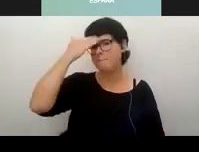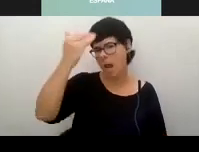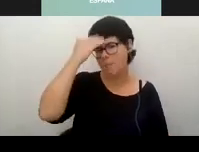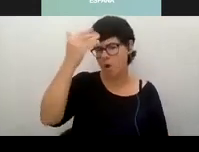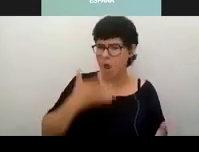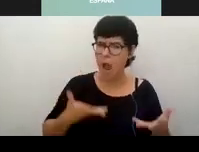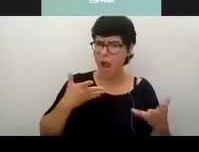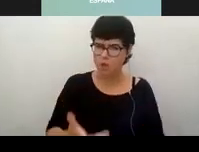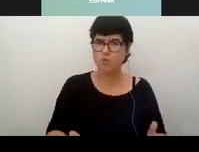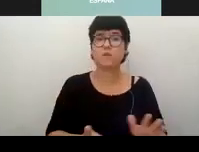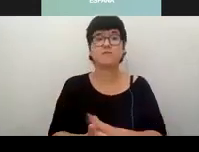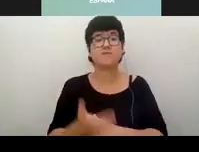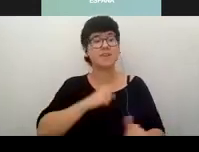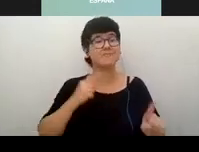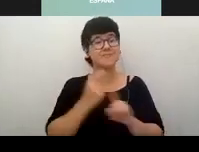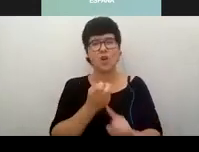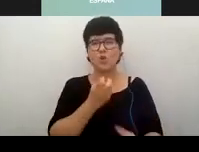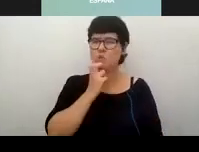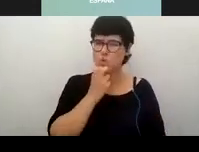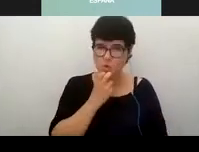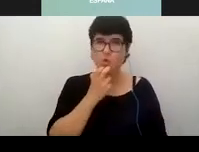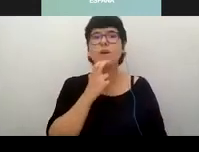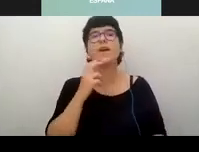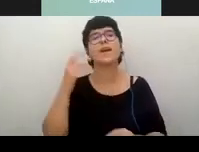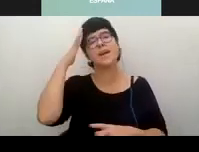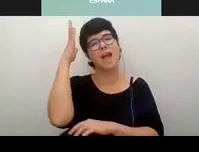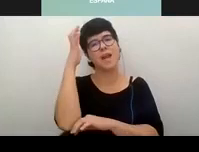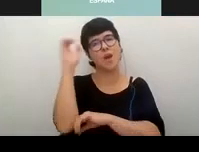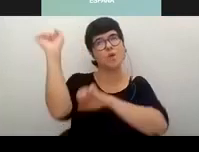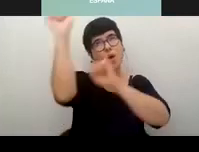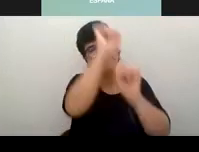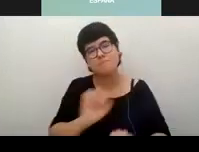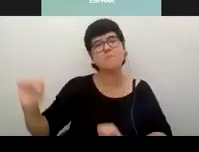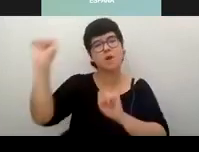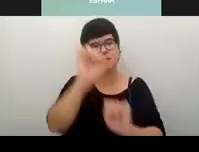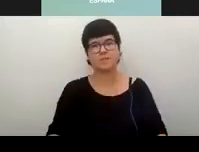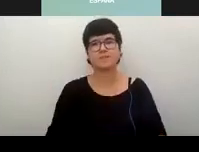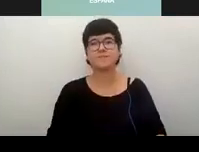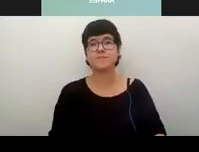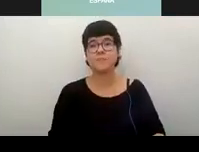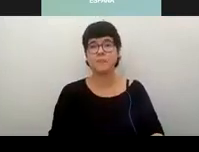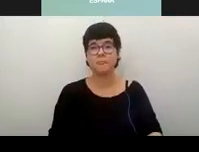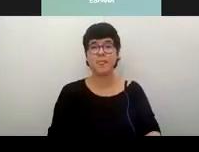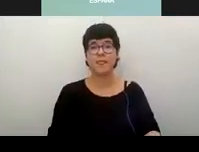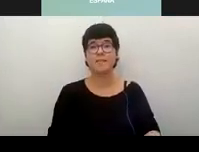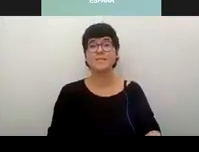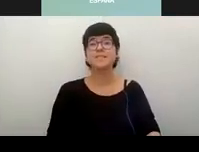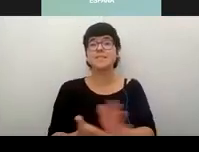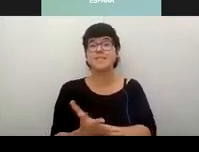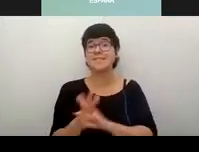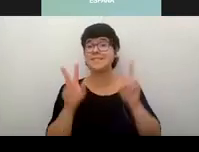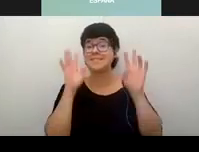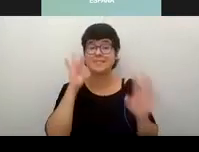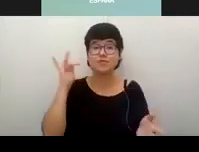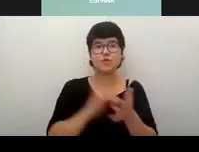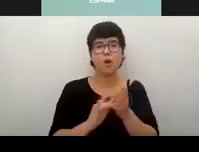potente antioxidante y neuroprotector, tiene efecto antioxidante conocido, y en el caso de RGO pre-ejercicio nos